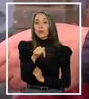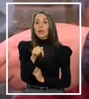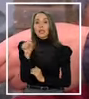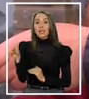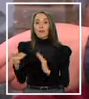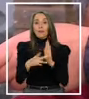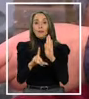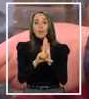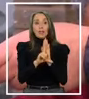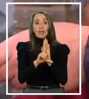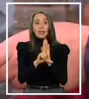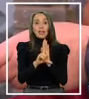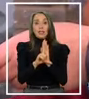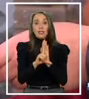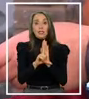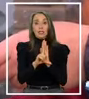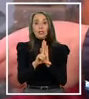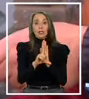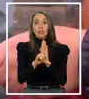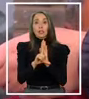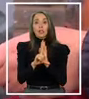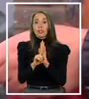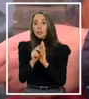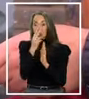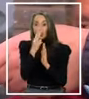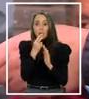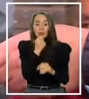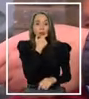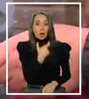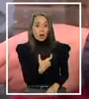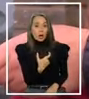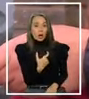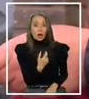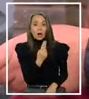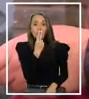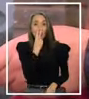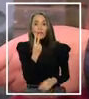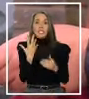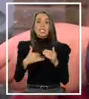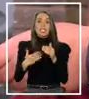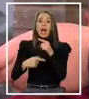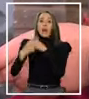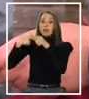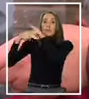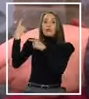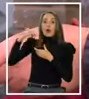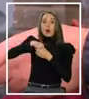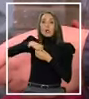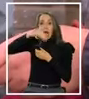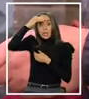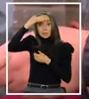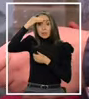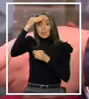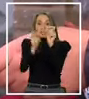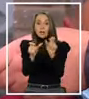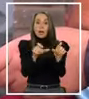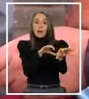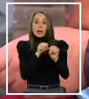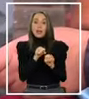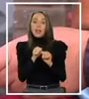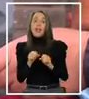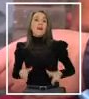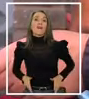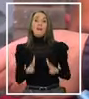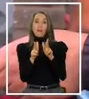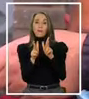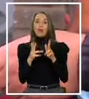Es un delito que causa mucha impresión, incluso con la experiencia que tenemos acumulada en este tipo de hechos, la verdad es que, en hechos